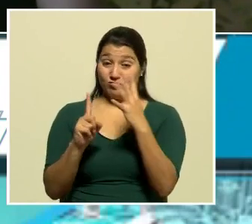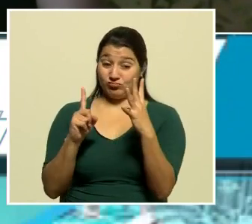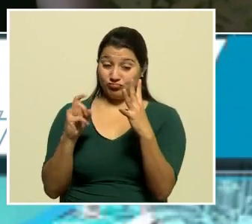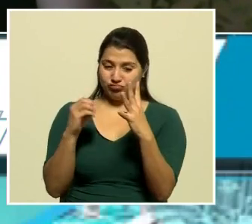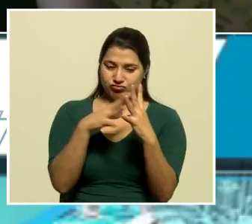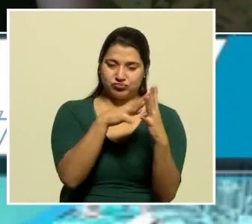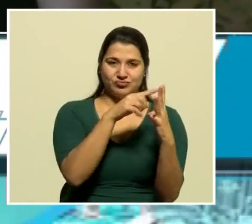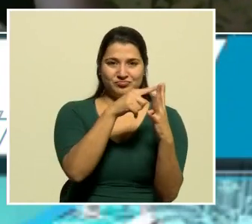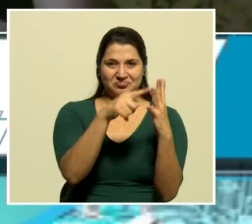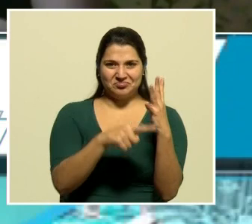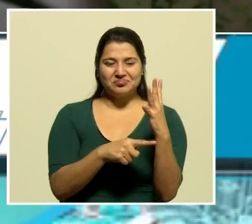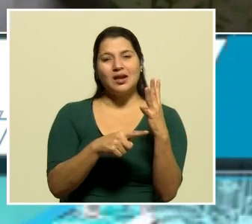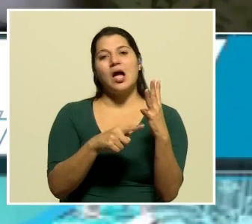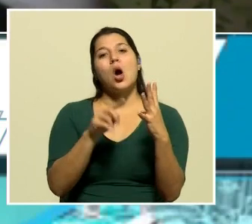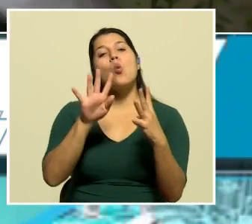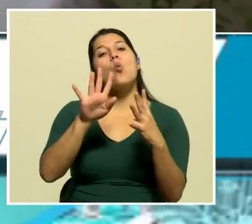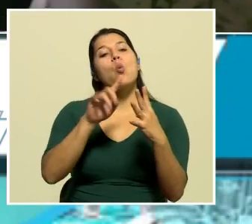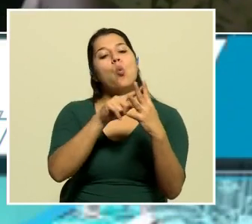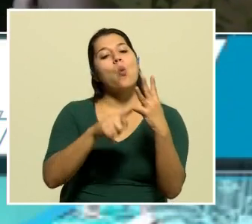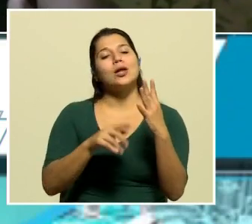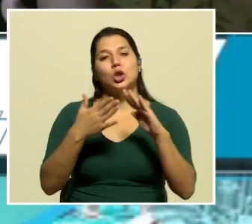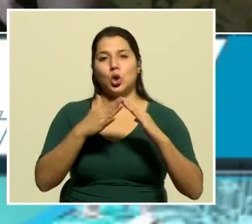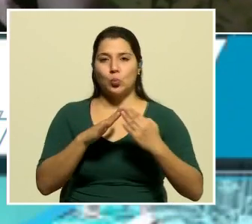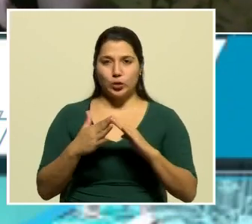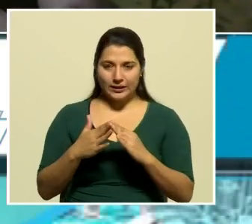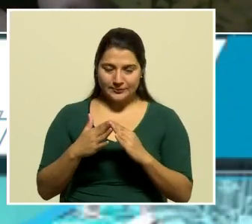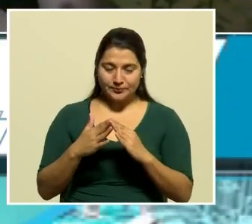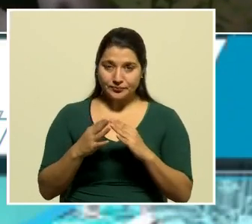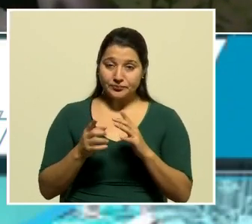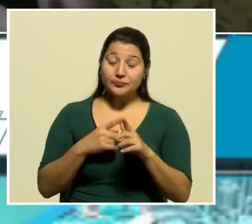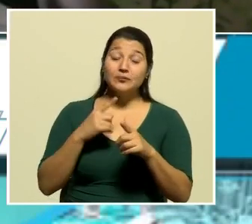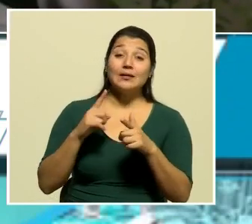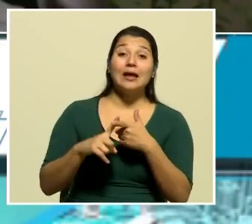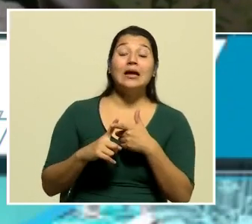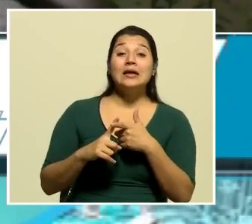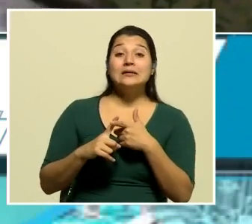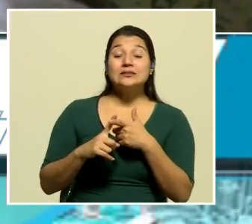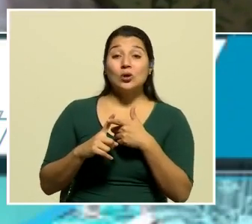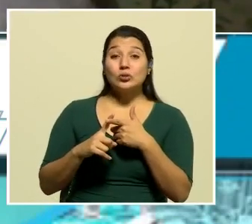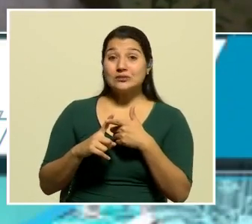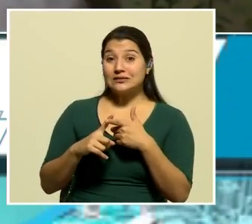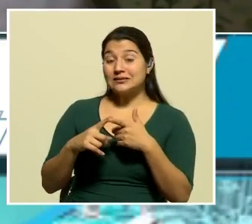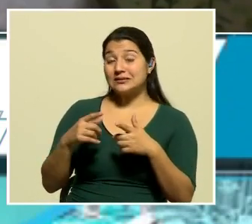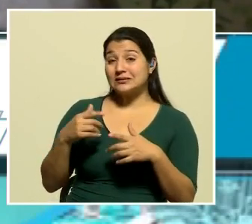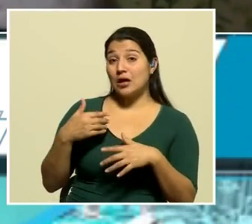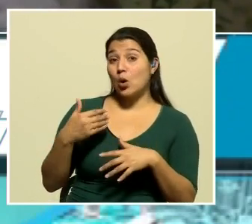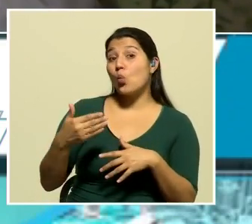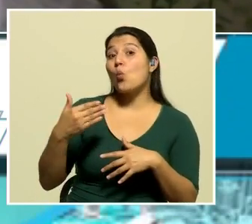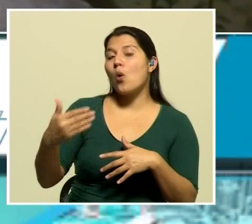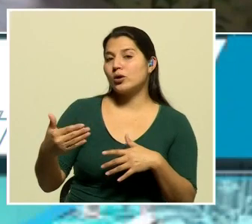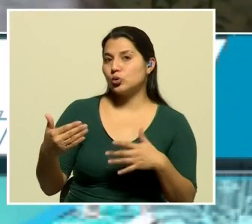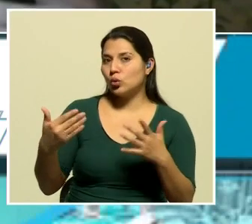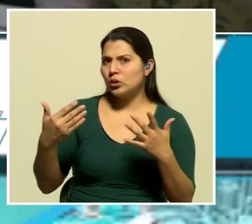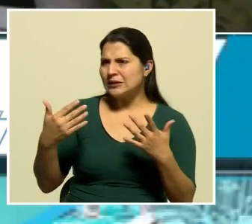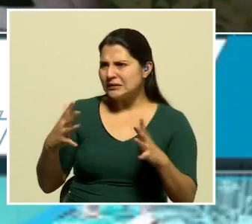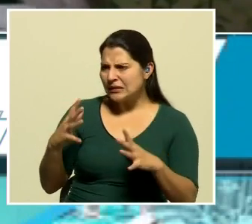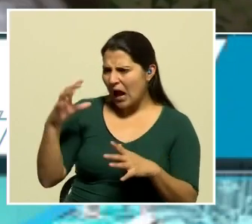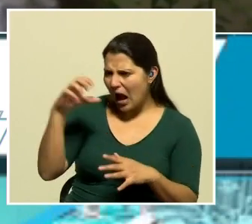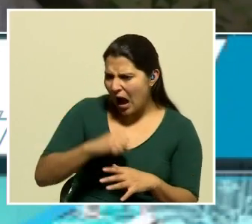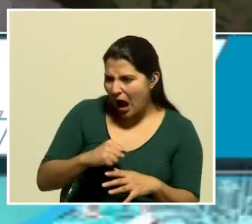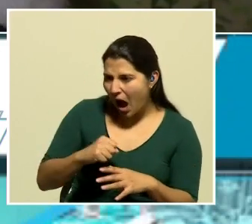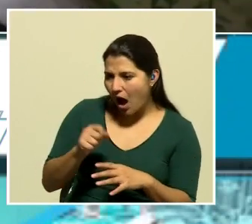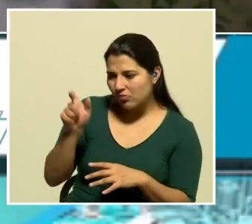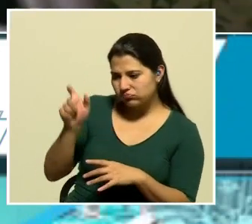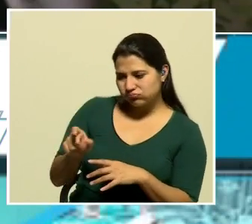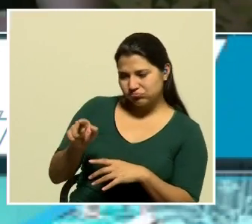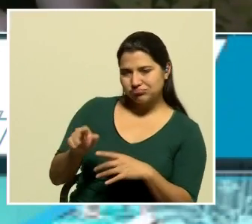sí, justamente después de este tipo de que se desata un clúster en Guanacaste, es